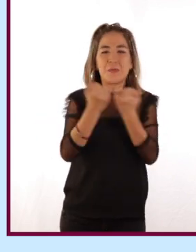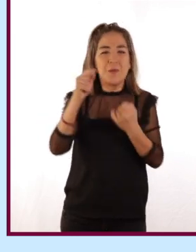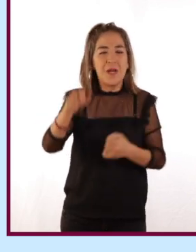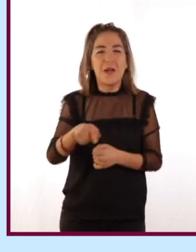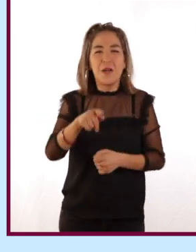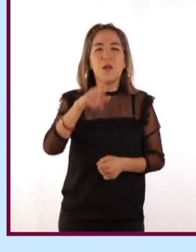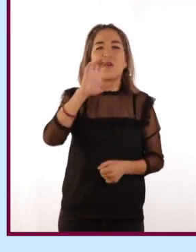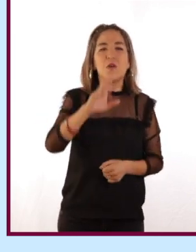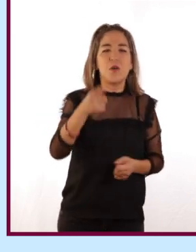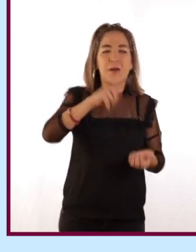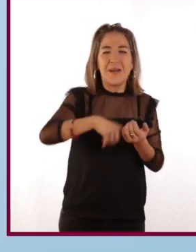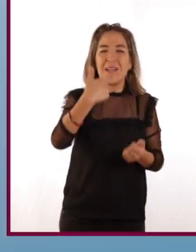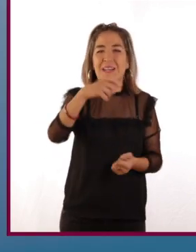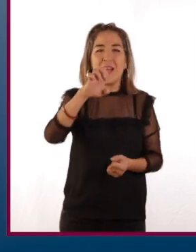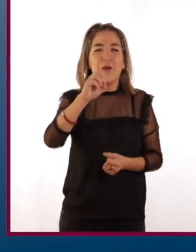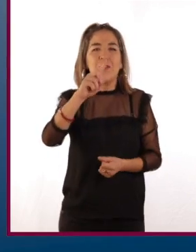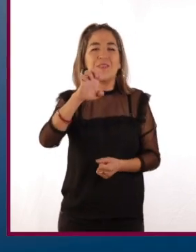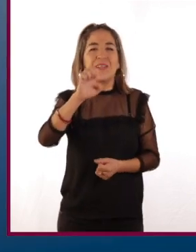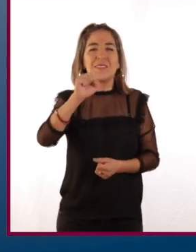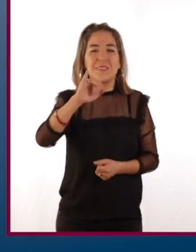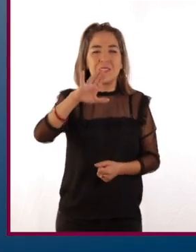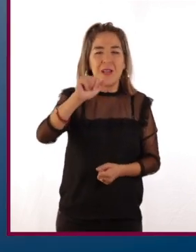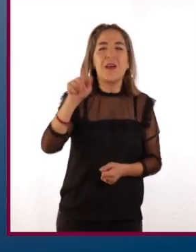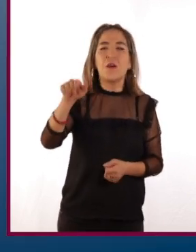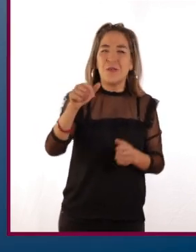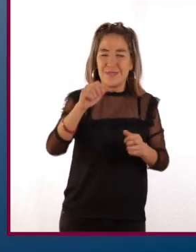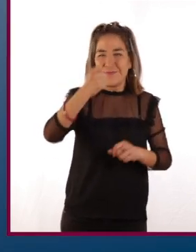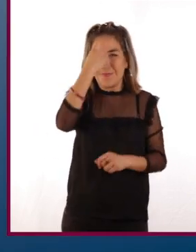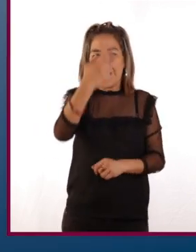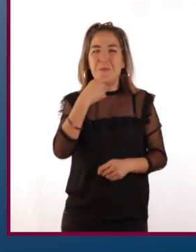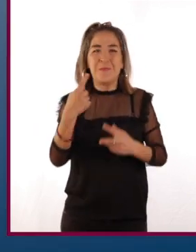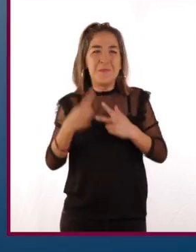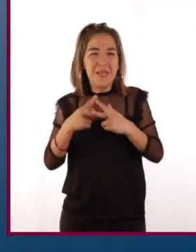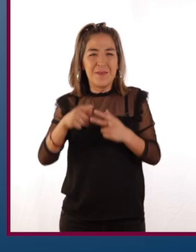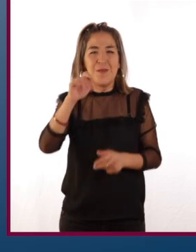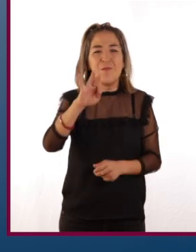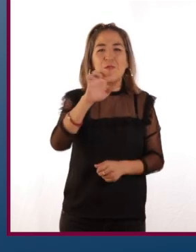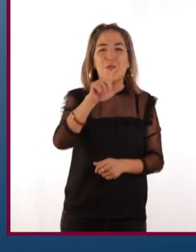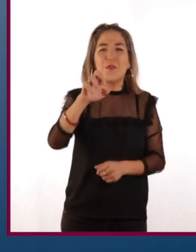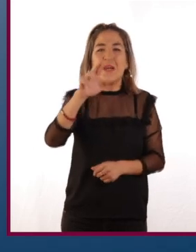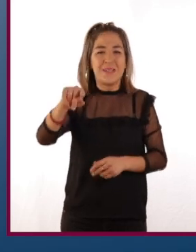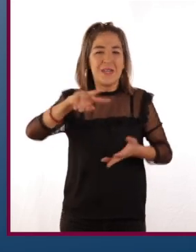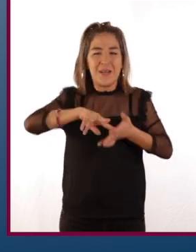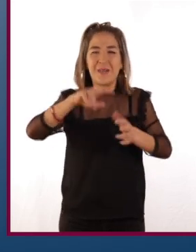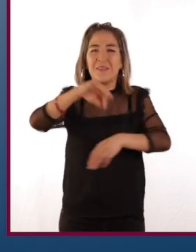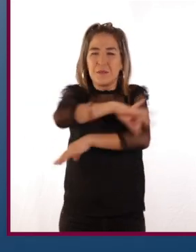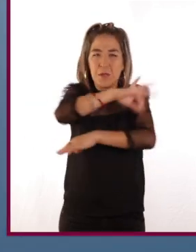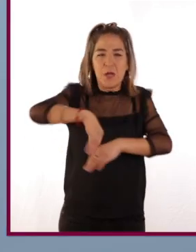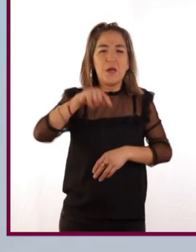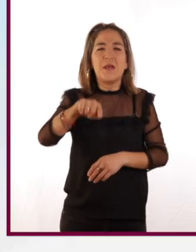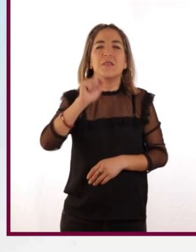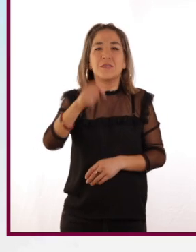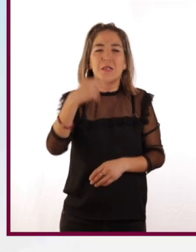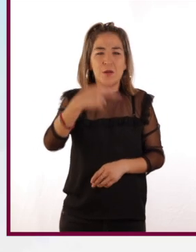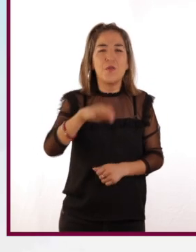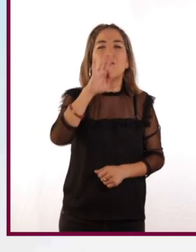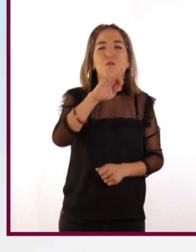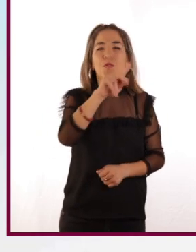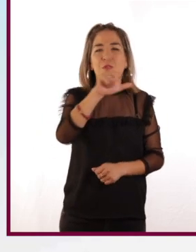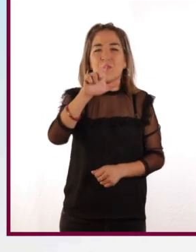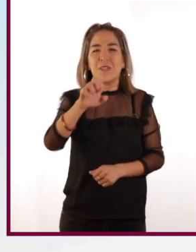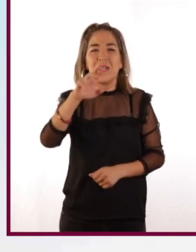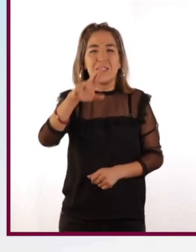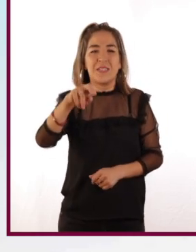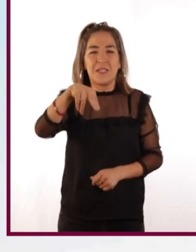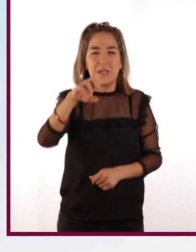muy parecidas a las cúpulas geodésicas de Buckminster-Fuller. Y justamente a la molécula de carbono 60 le